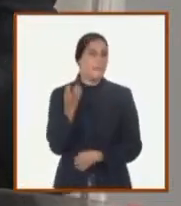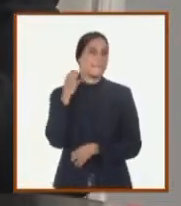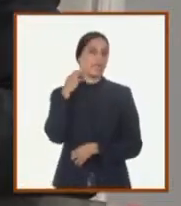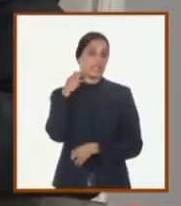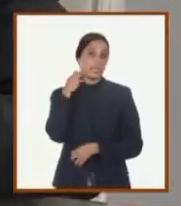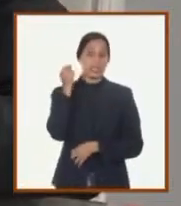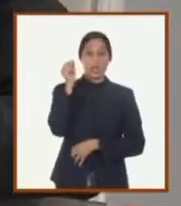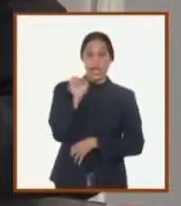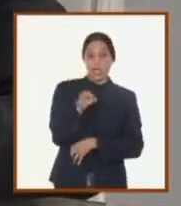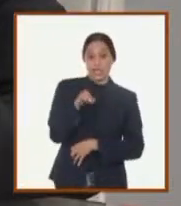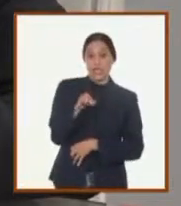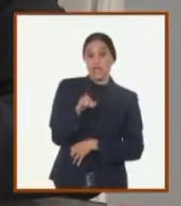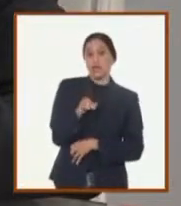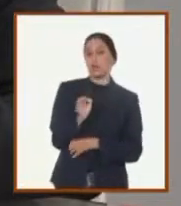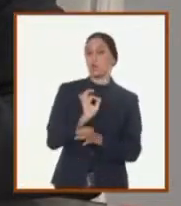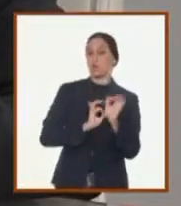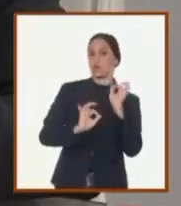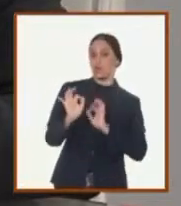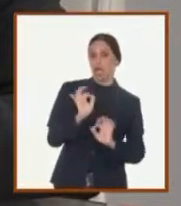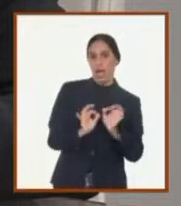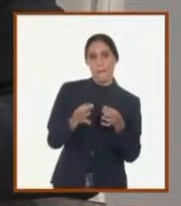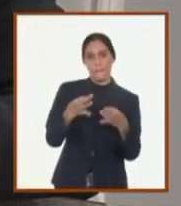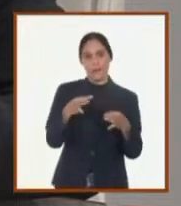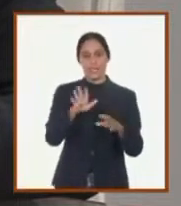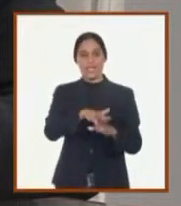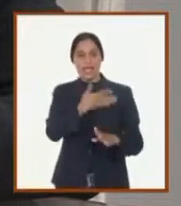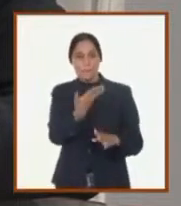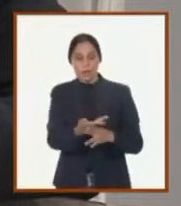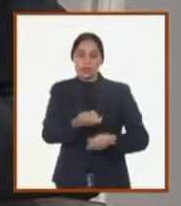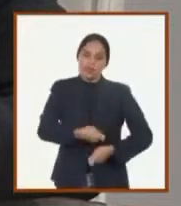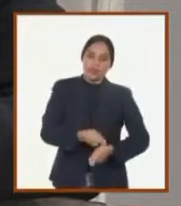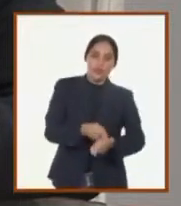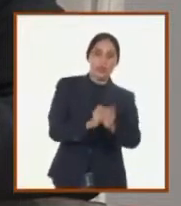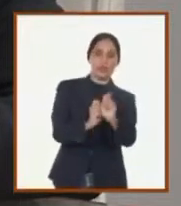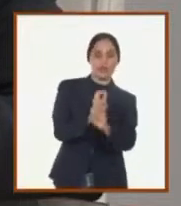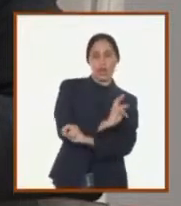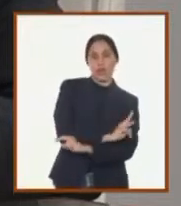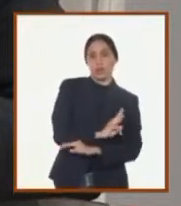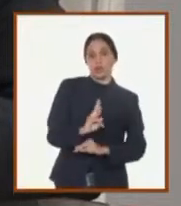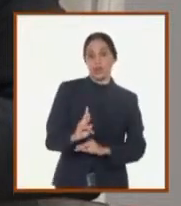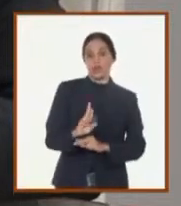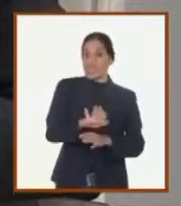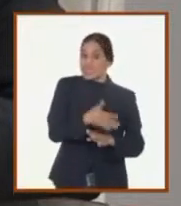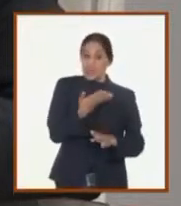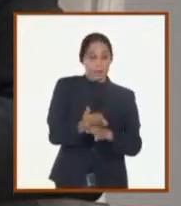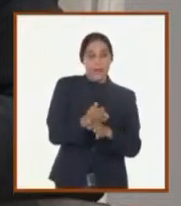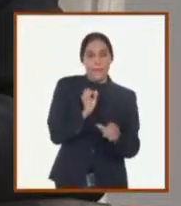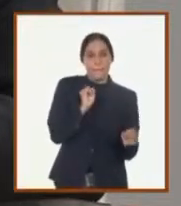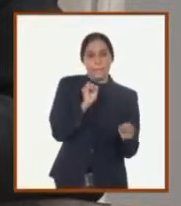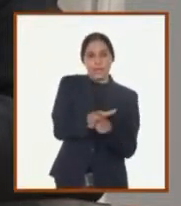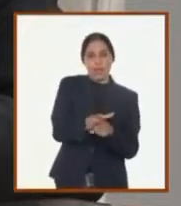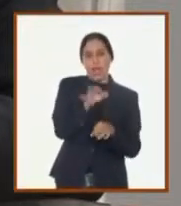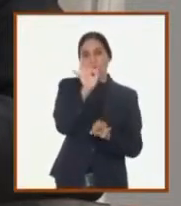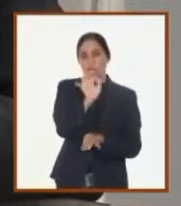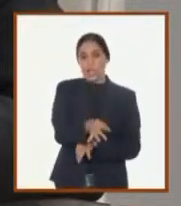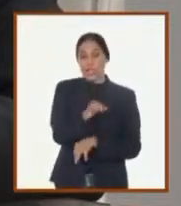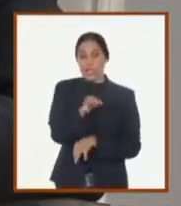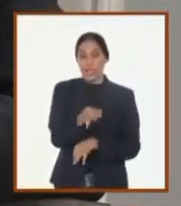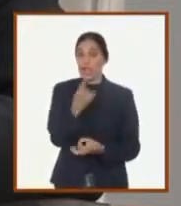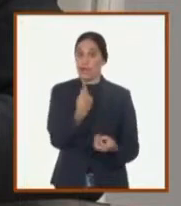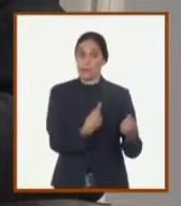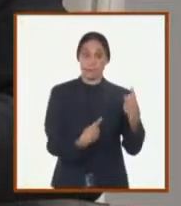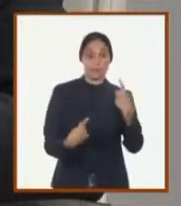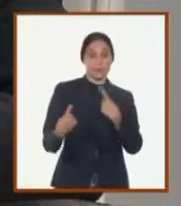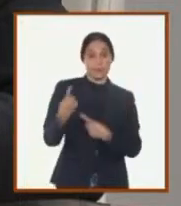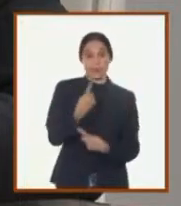documentos hasta que después vino el triunfo de la Revolución y ya desde la comandancia de la plata eh